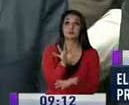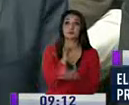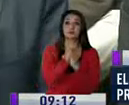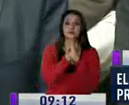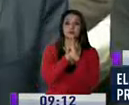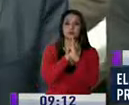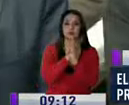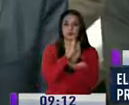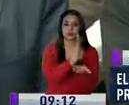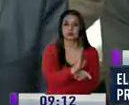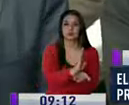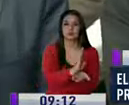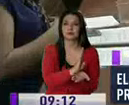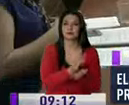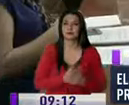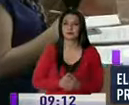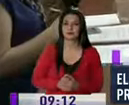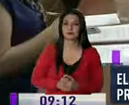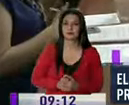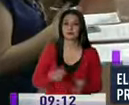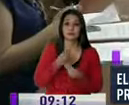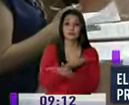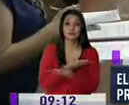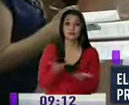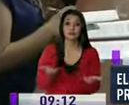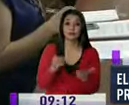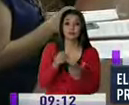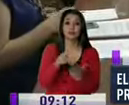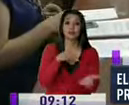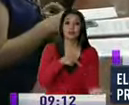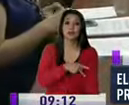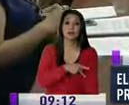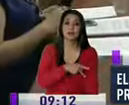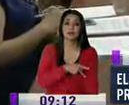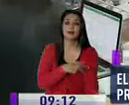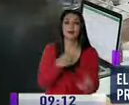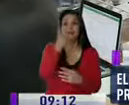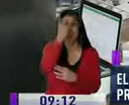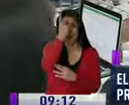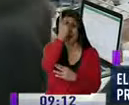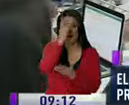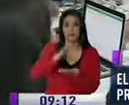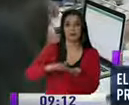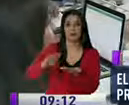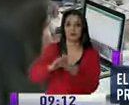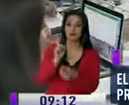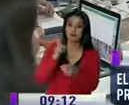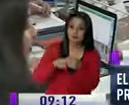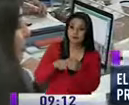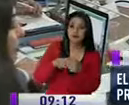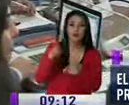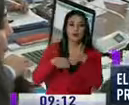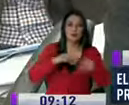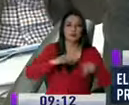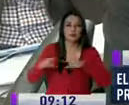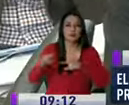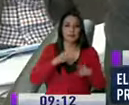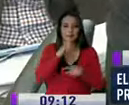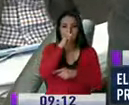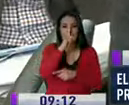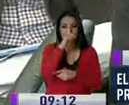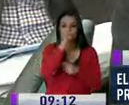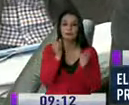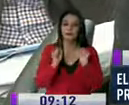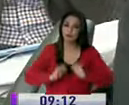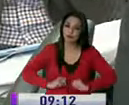Instituto Ecuatoriano de Seguridad Social, que informaron de un programa de condonación de deudas que afiliados y empleados tienen con el IES. Con